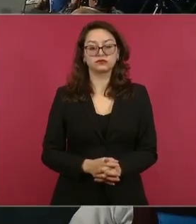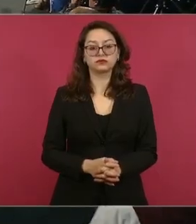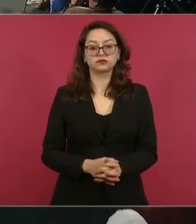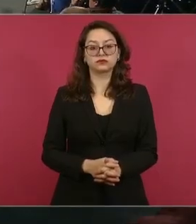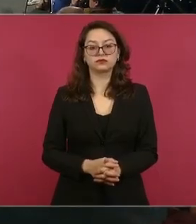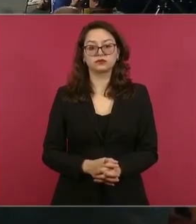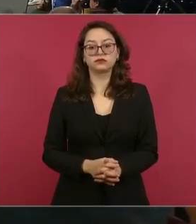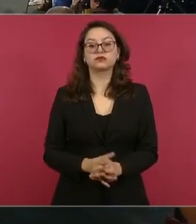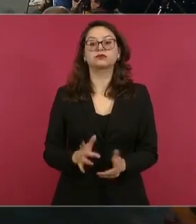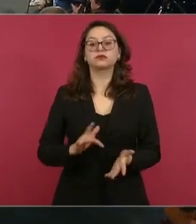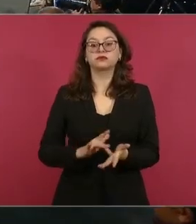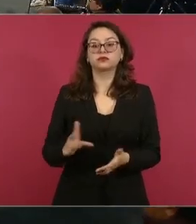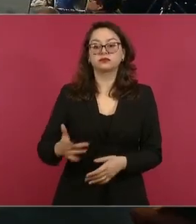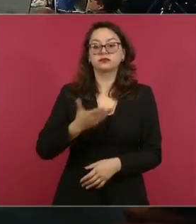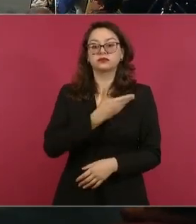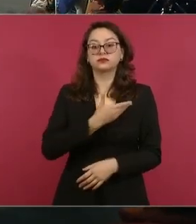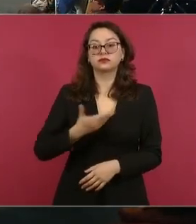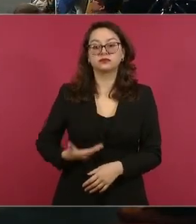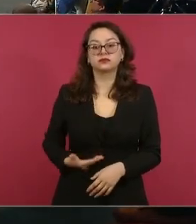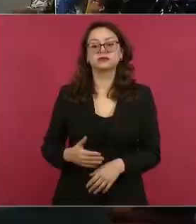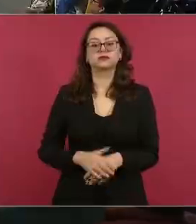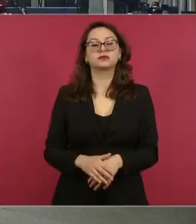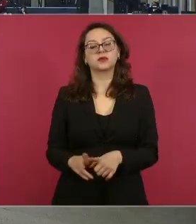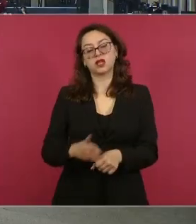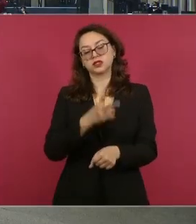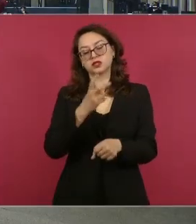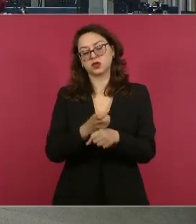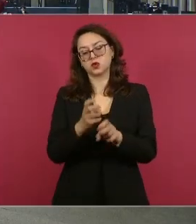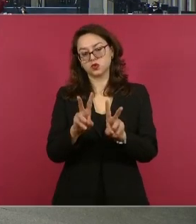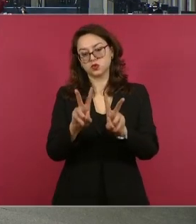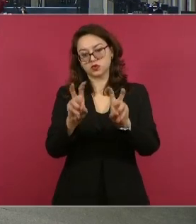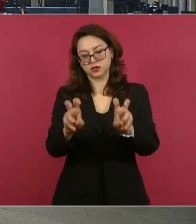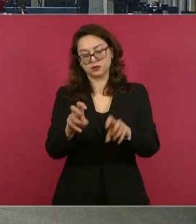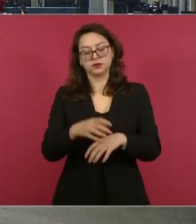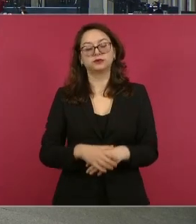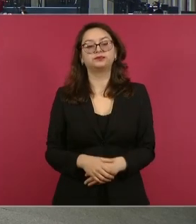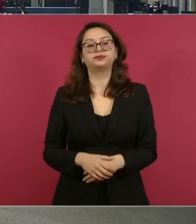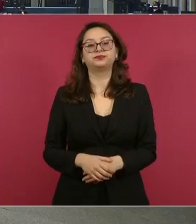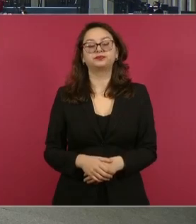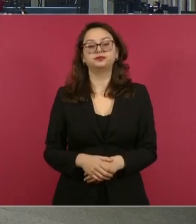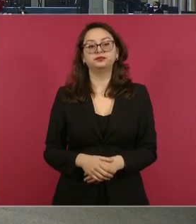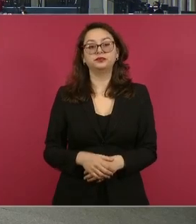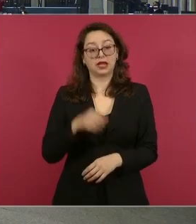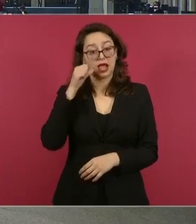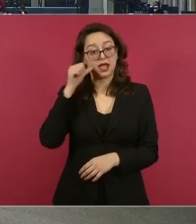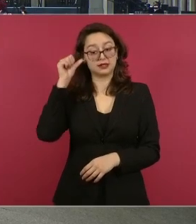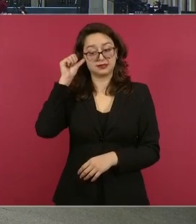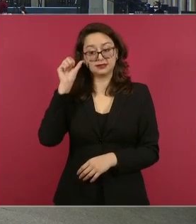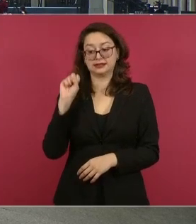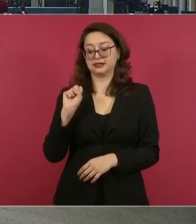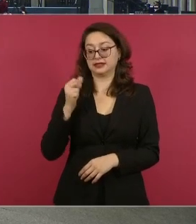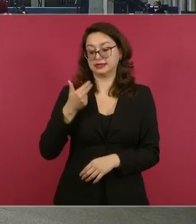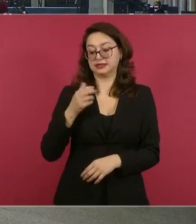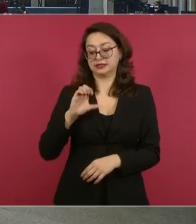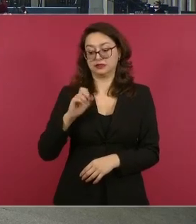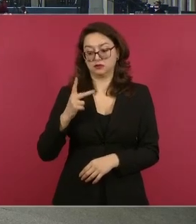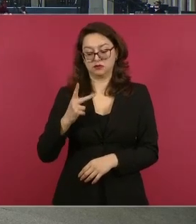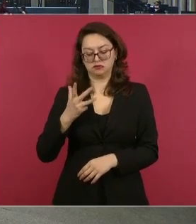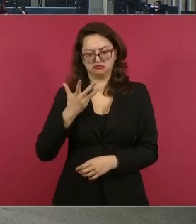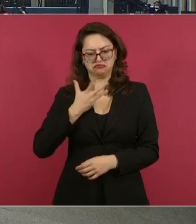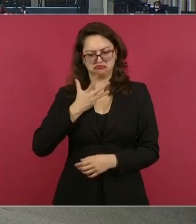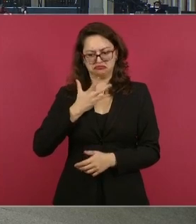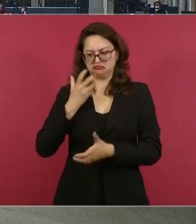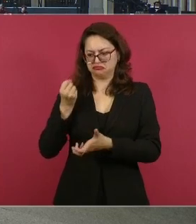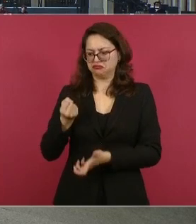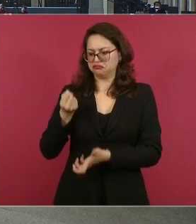Gracias, presidente. Como segundo tema, la Secretaría de Hacienda ayer habló de que hay recursos para atender desastres ante